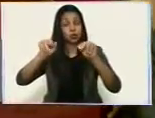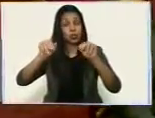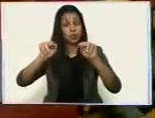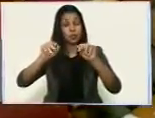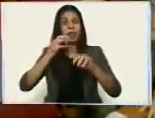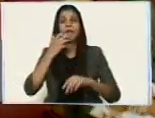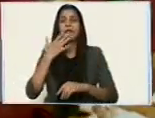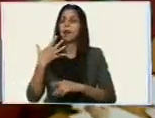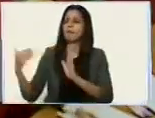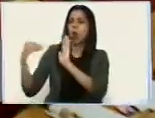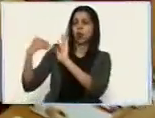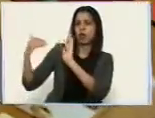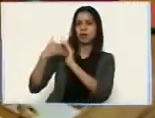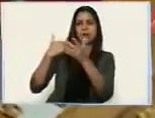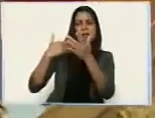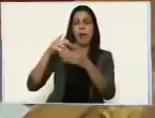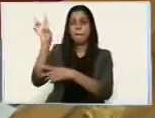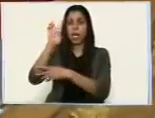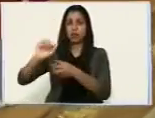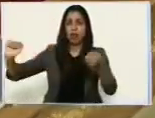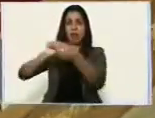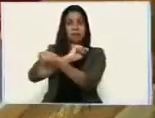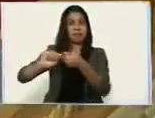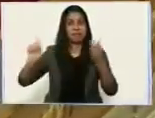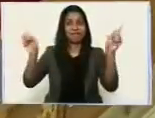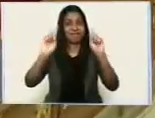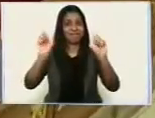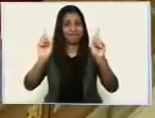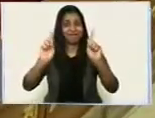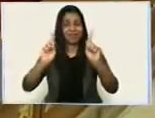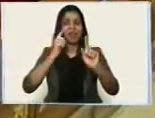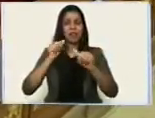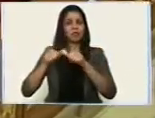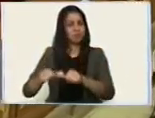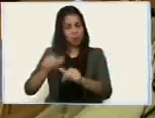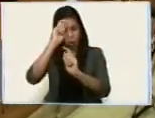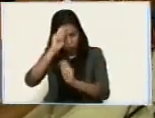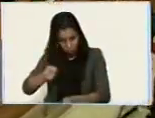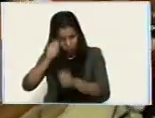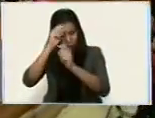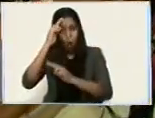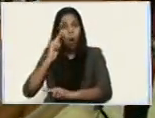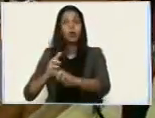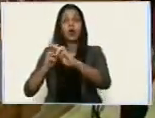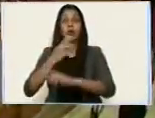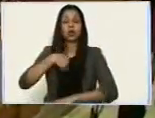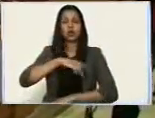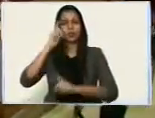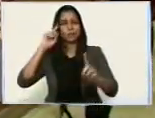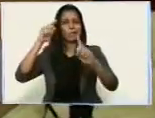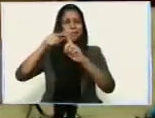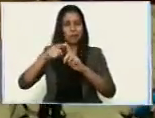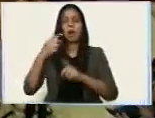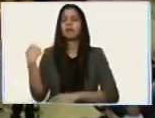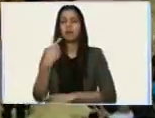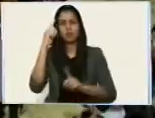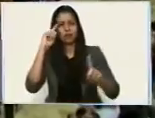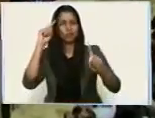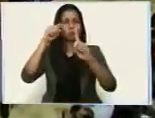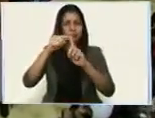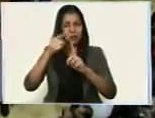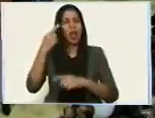más que nos ataquen, van a despojar a nuestra amada Venezuela de ese lugar de honor, porque estamos predestinados, camaradas,